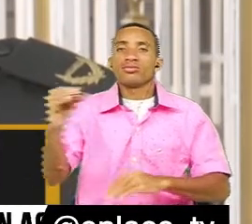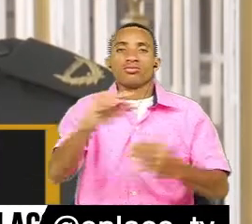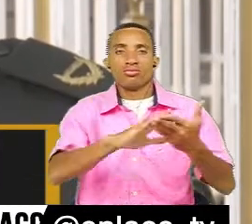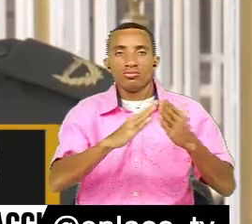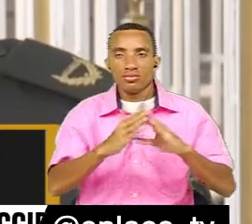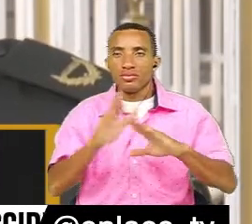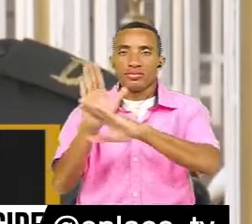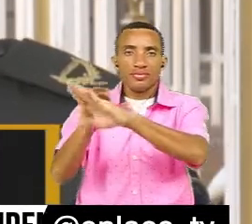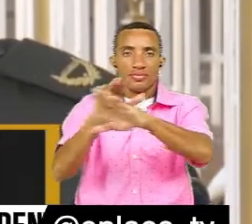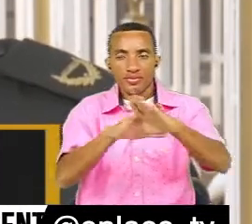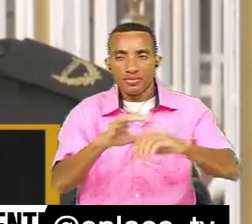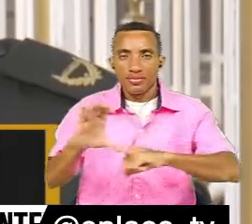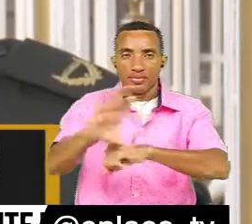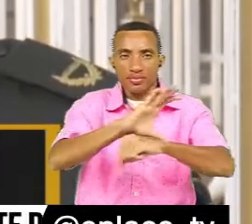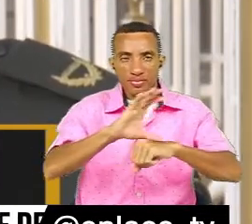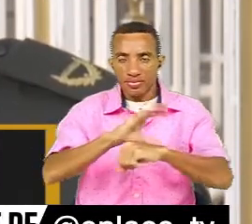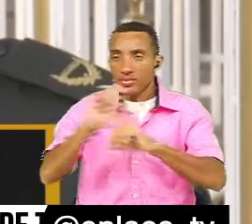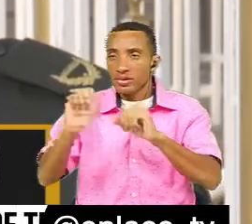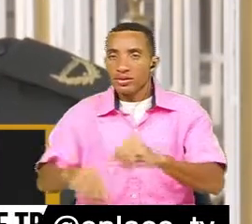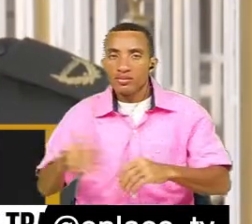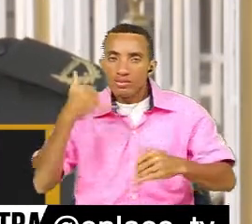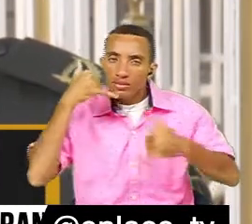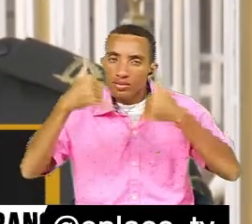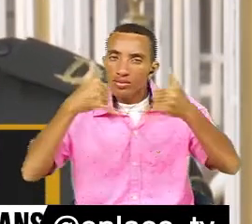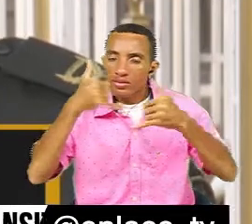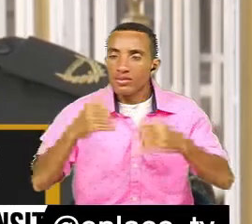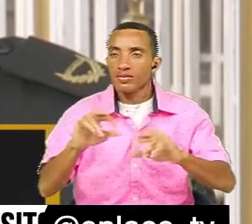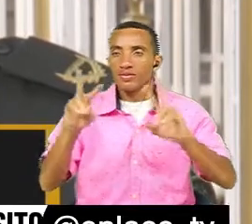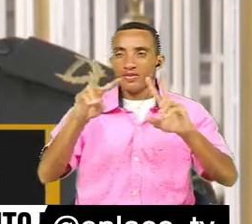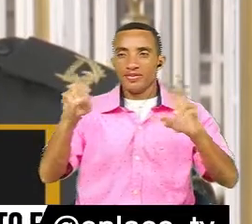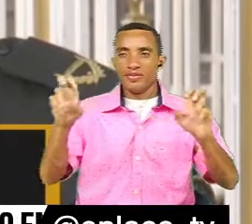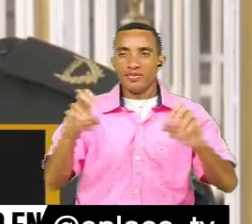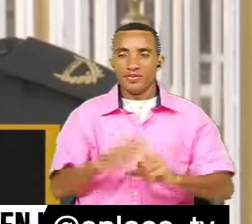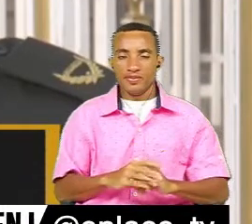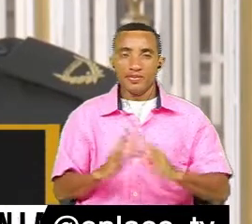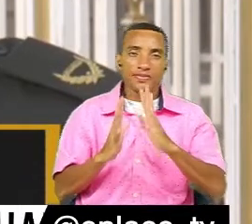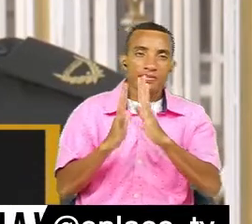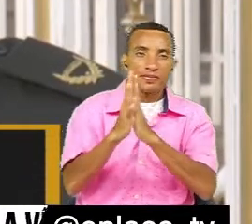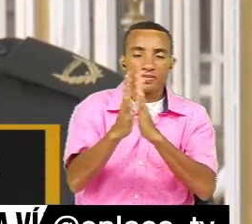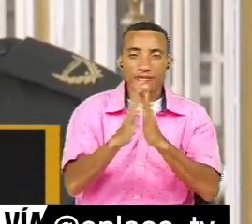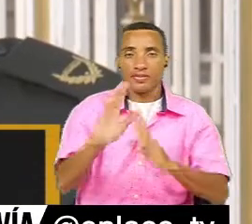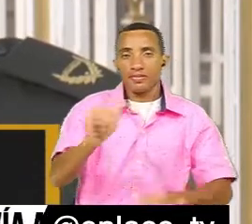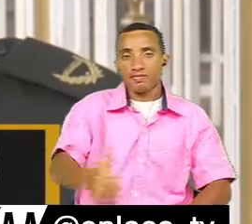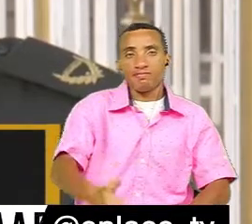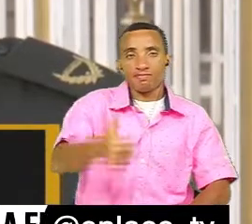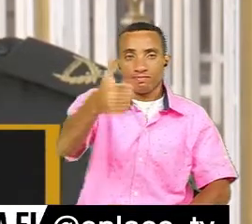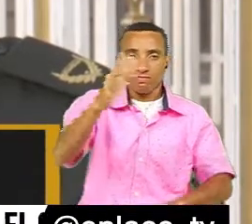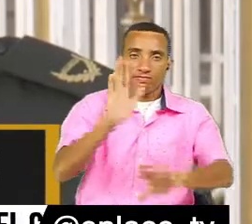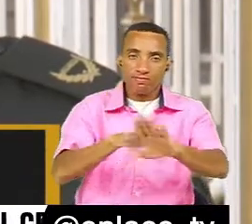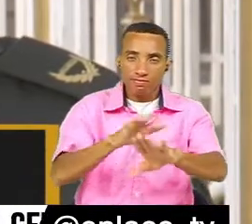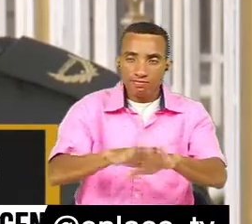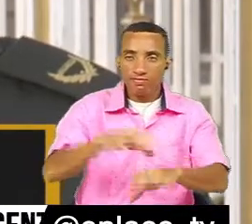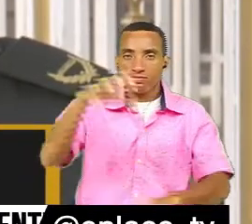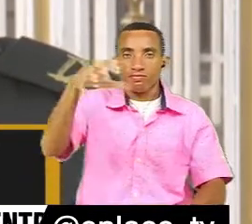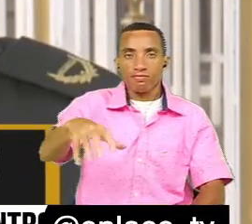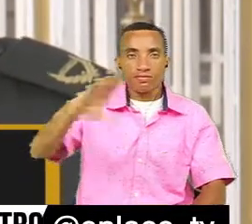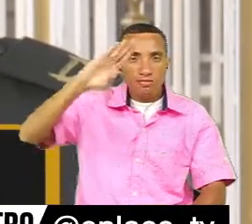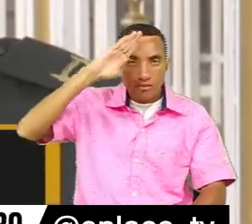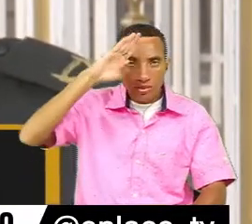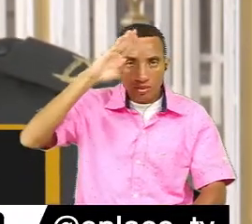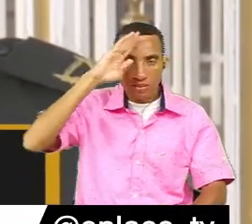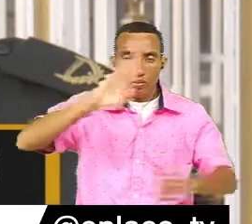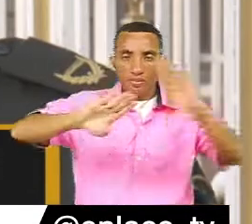a que hagan uso pues de nuestras líneas para este tema, a que le den aviso oportuno a las autoridades, a la estación de policía del